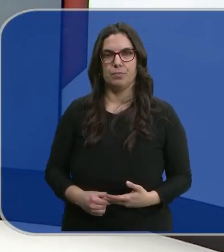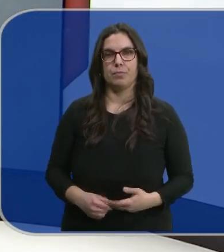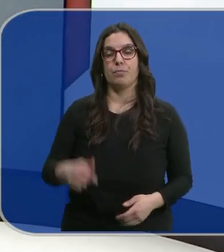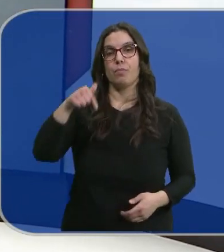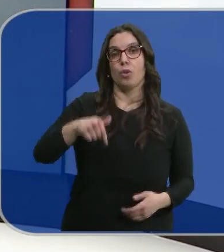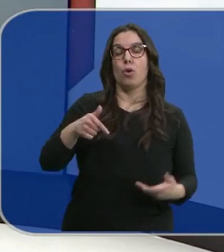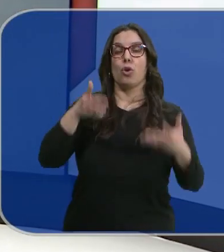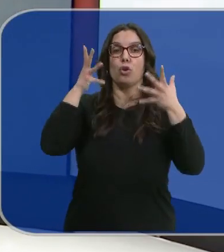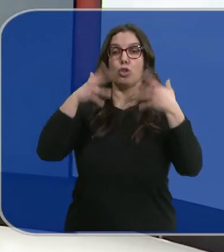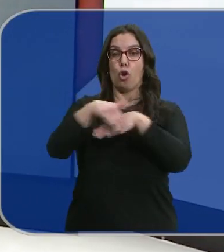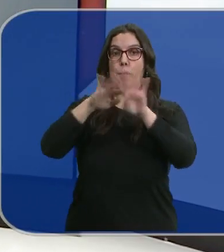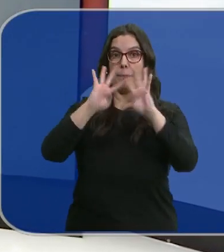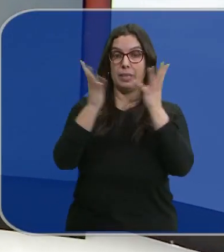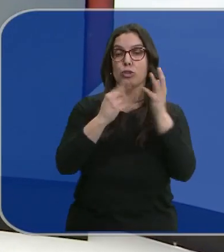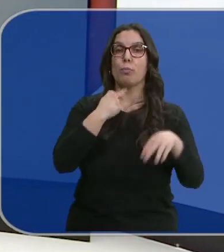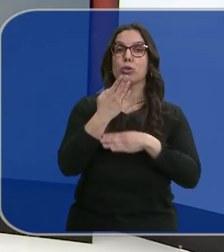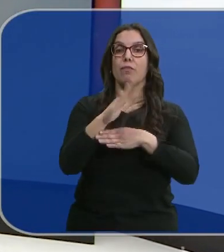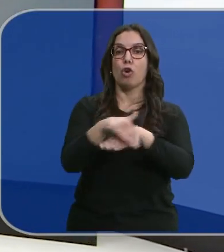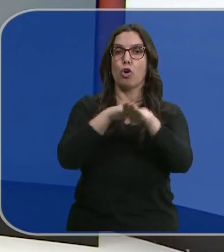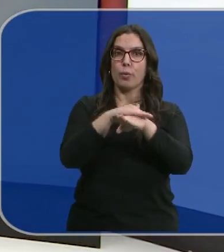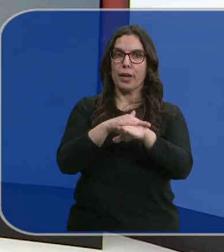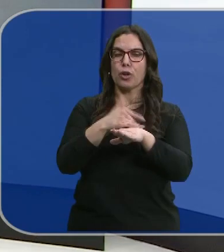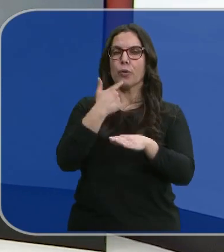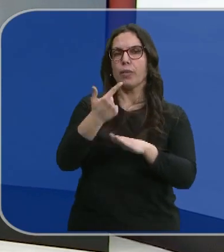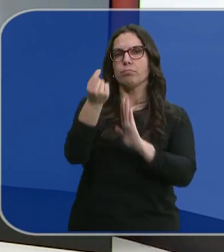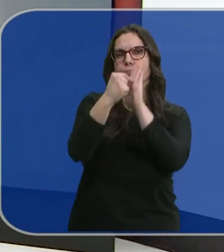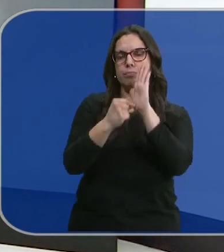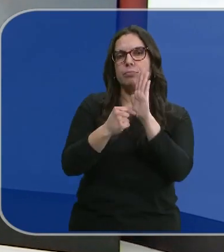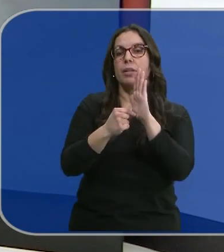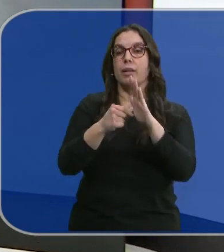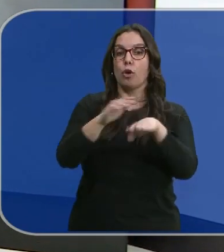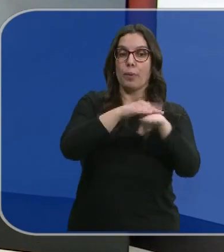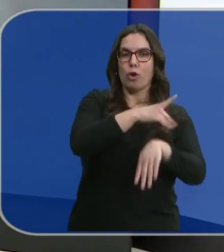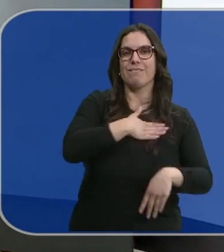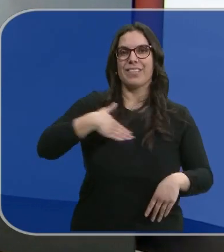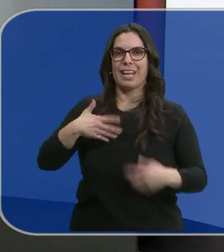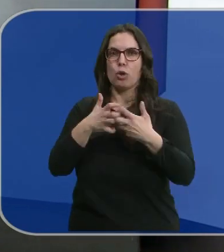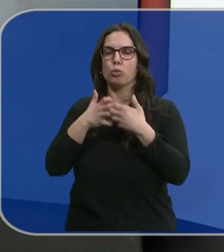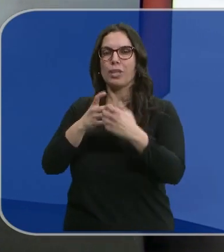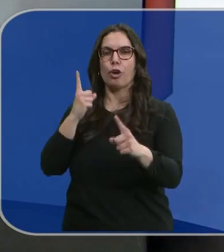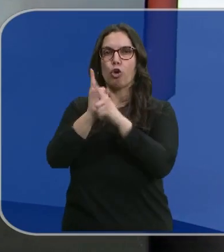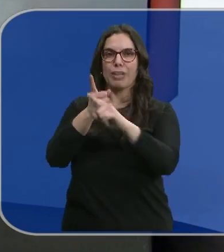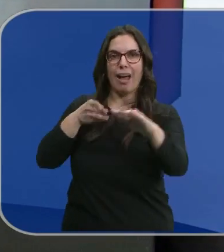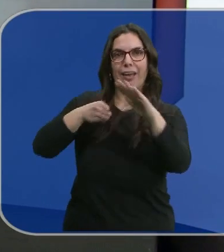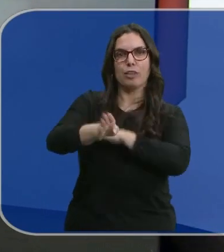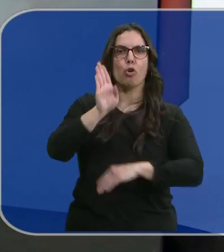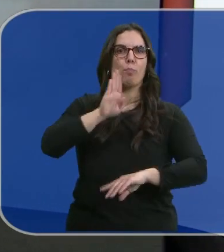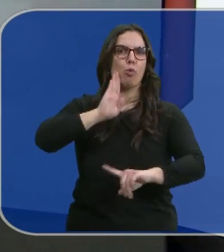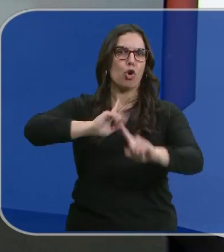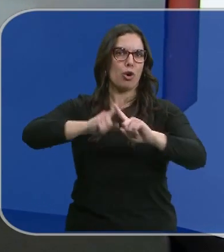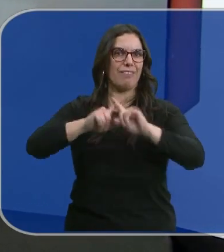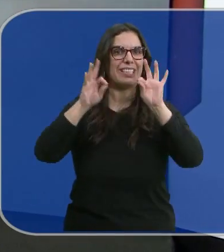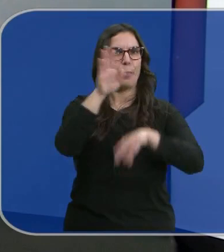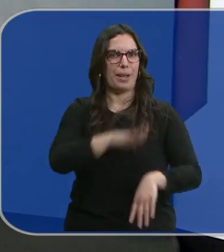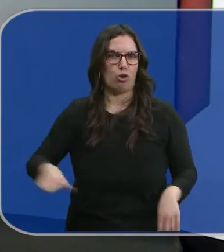Hoy en el Consejo de Ministros, la portavoz del Gobierno ha dado a conocer las medidas con las que el Ejecutivo pretende luchar contra el acceso a la pornografía